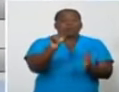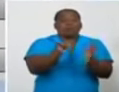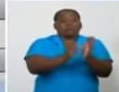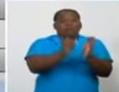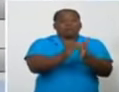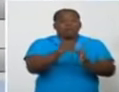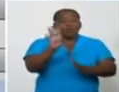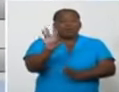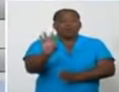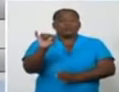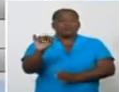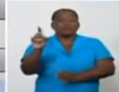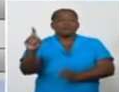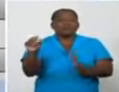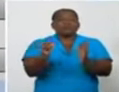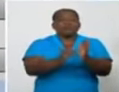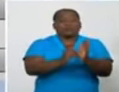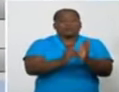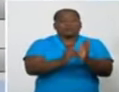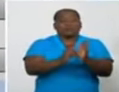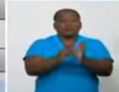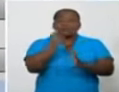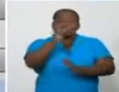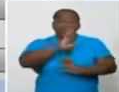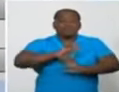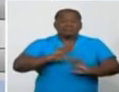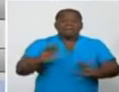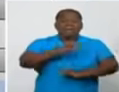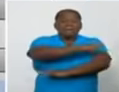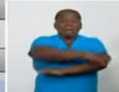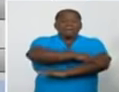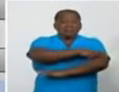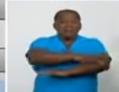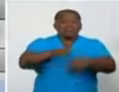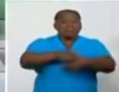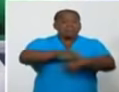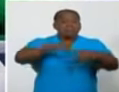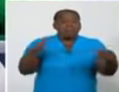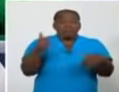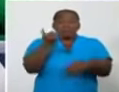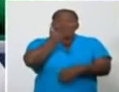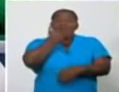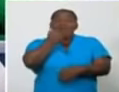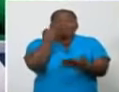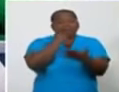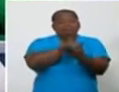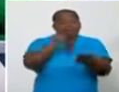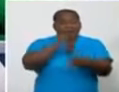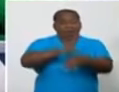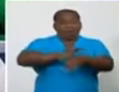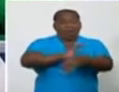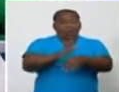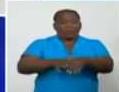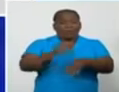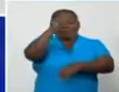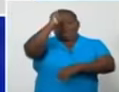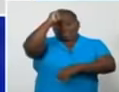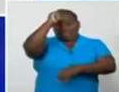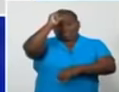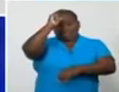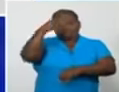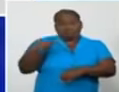1.461.000. Y finalmente, los países que mayor número de casos confirmaron ayer, la India,